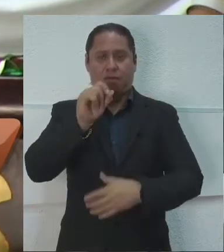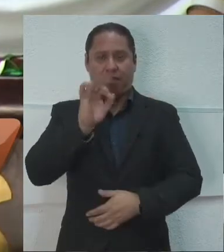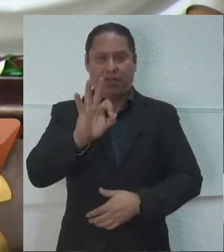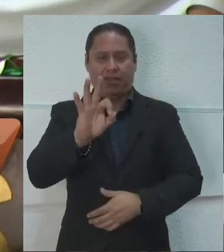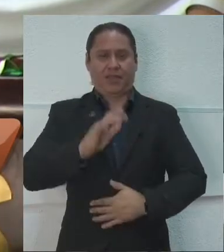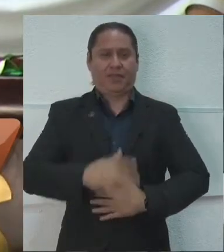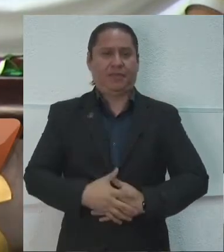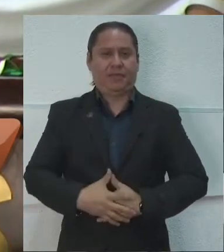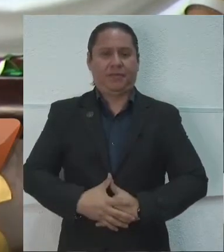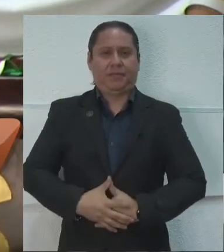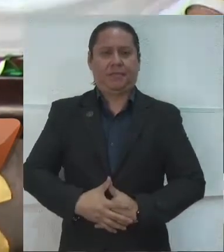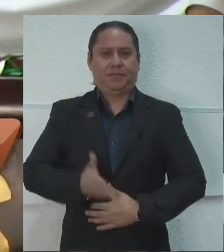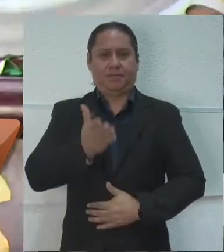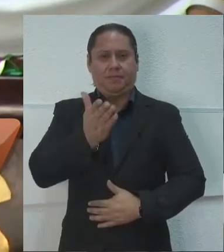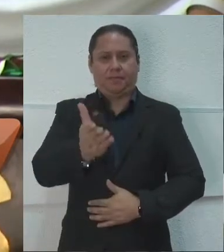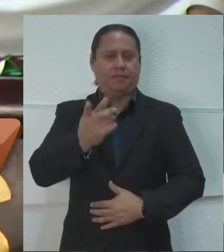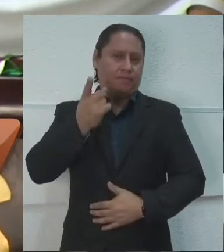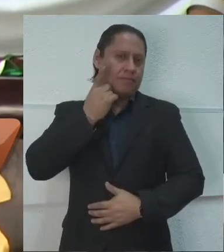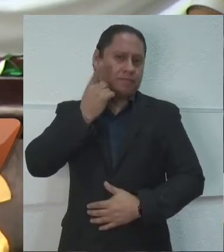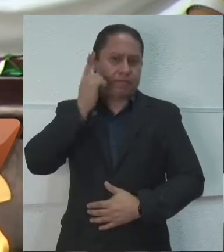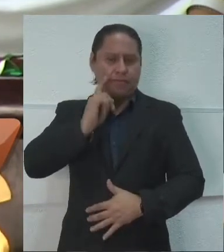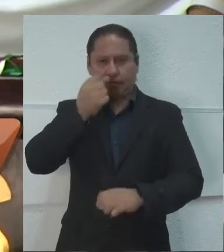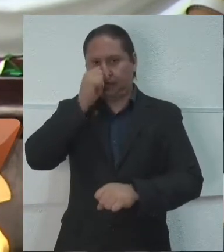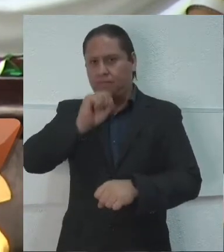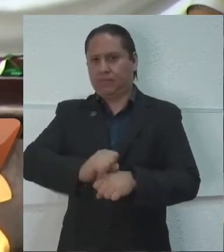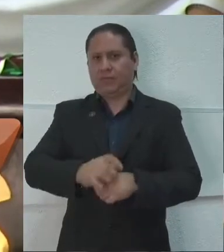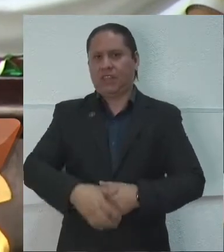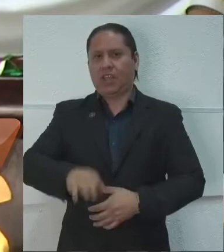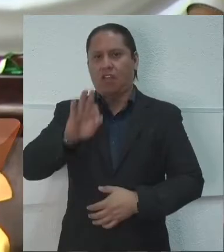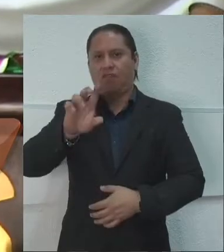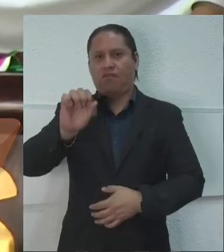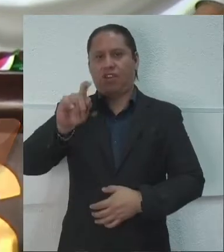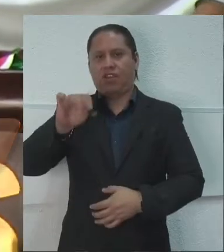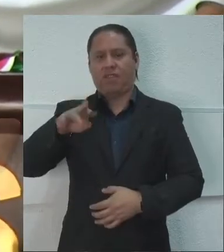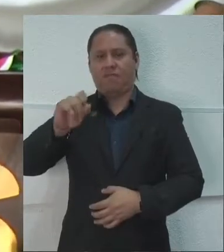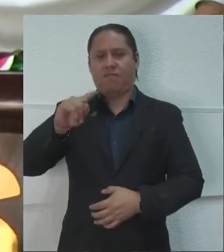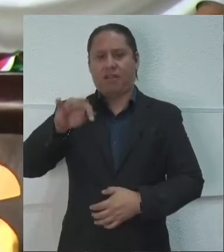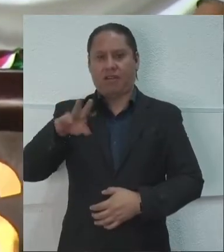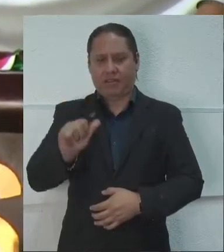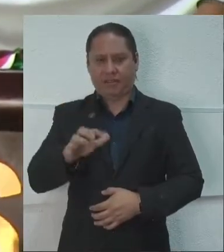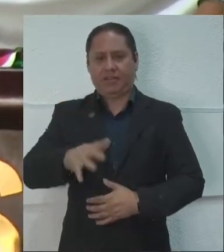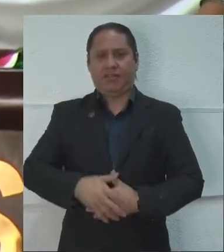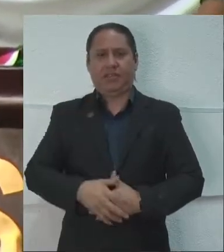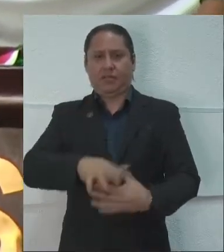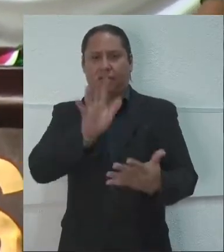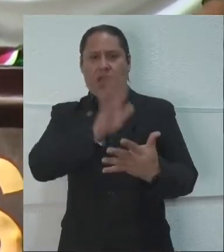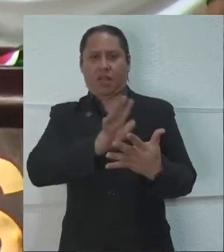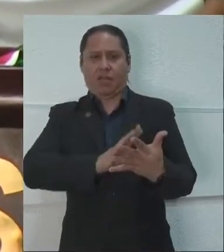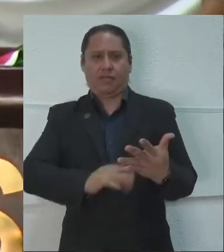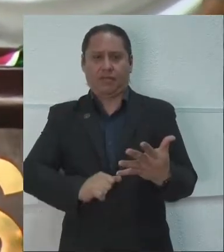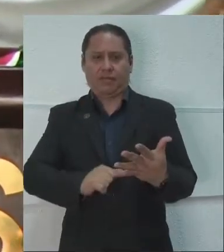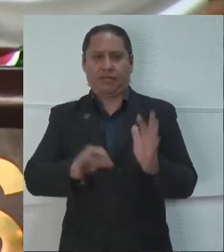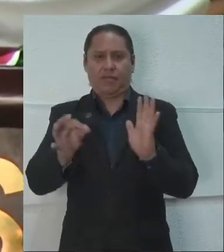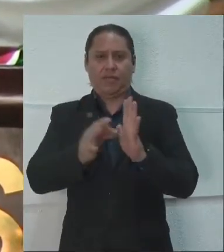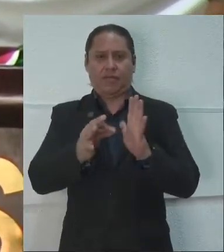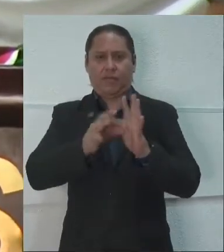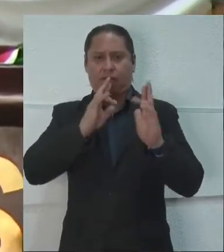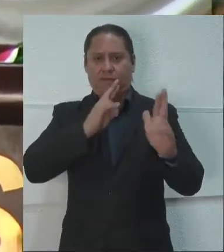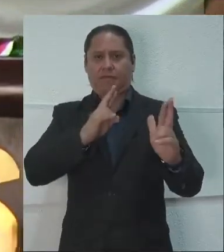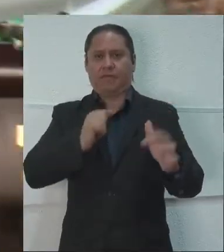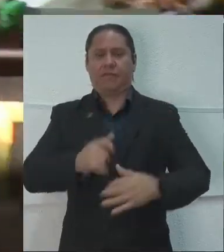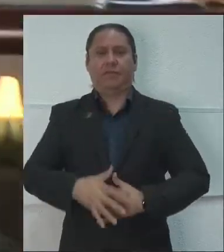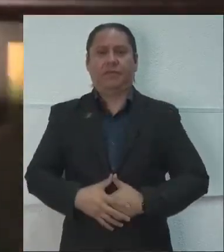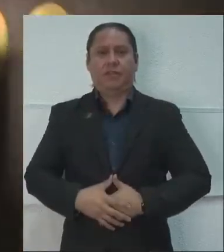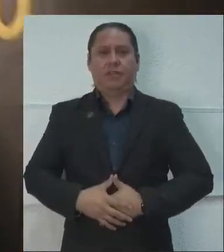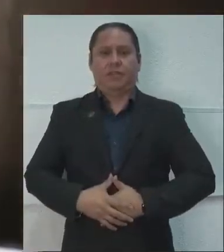2023. Por lo que solicito a la diputada secretaria Flor de María Esponda Torres dé lectura a los puntos resolutivos